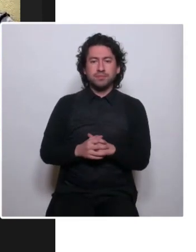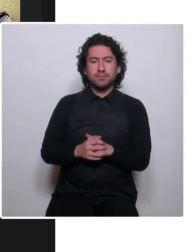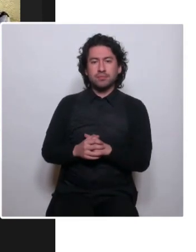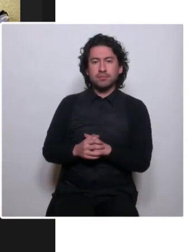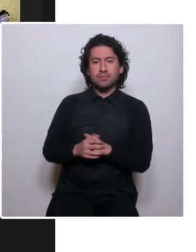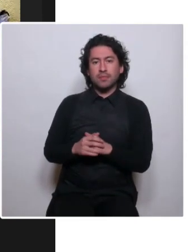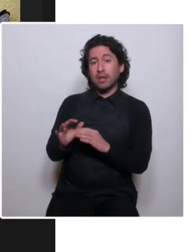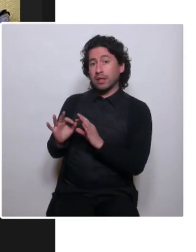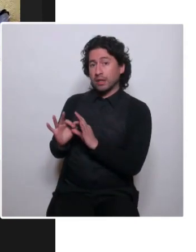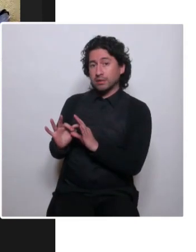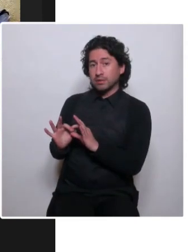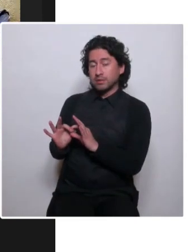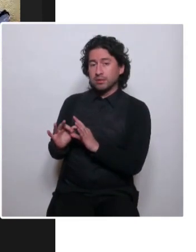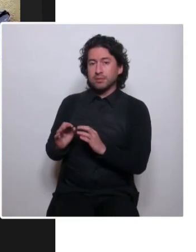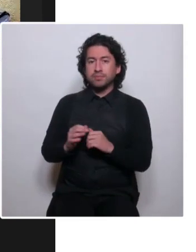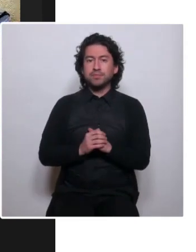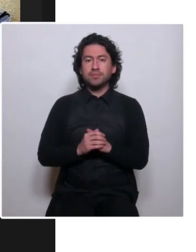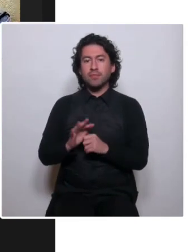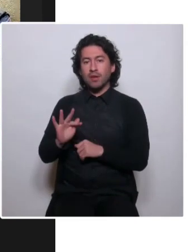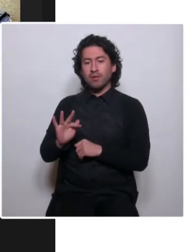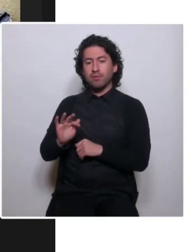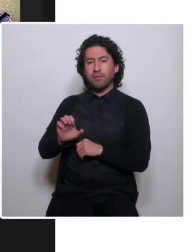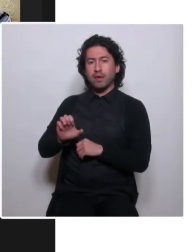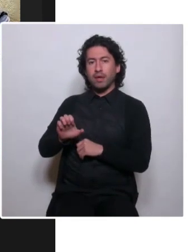Gracias. Felipe Mena.